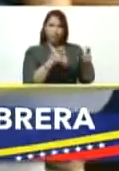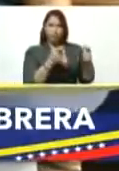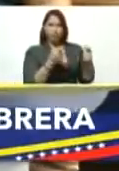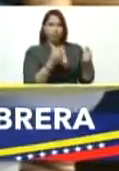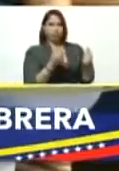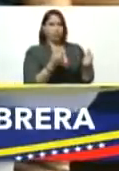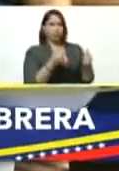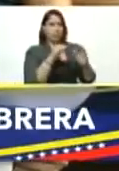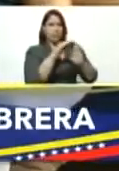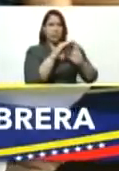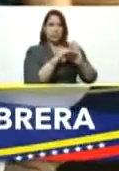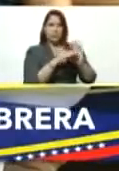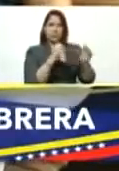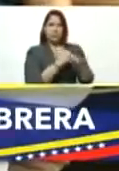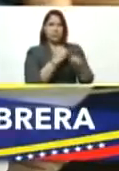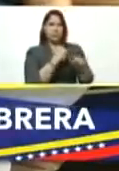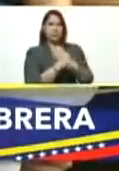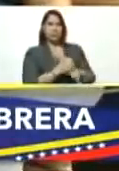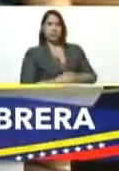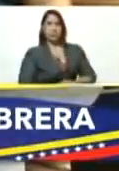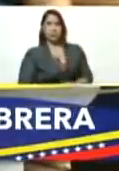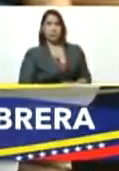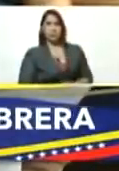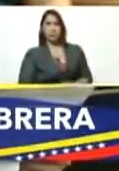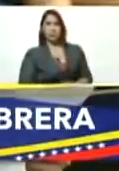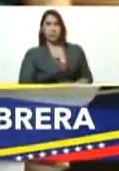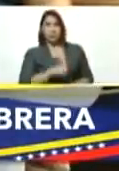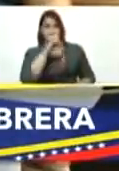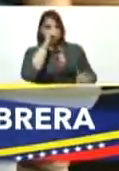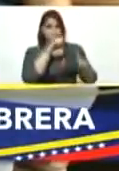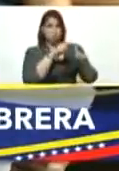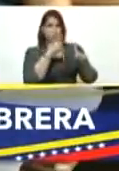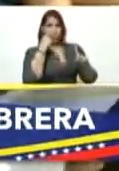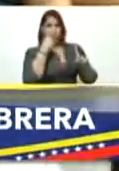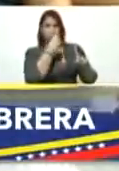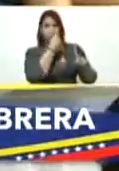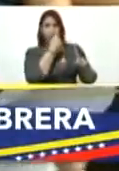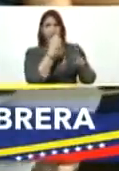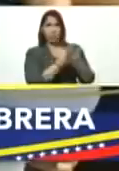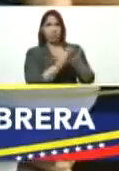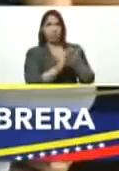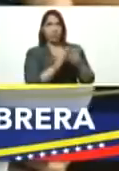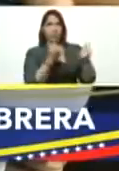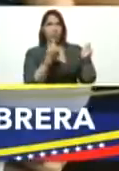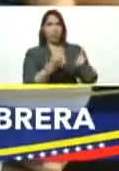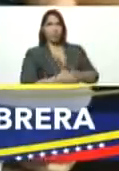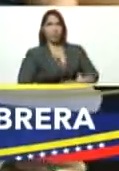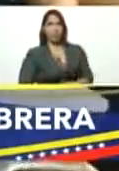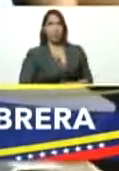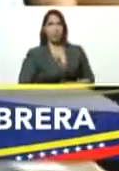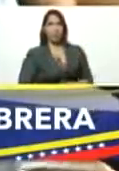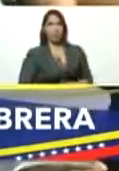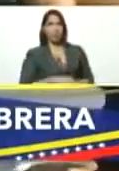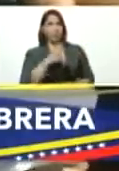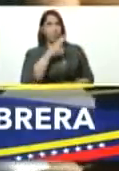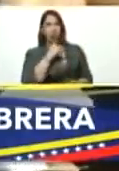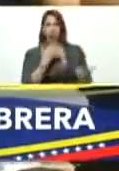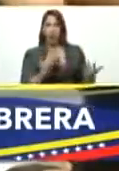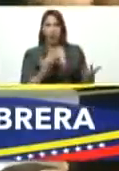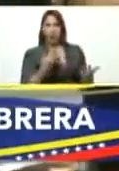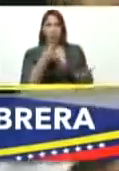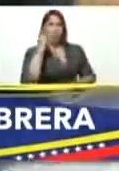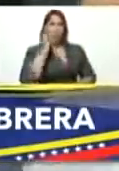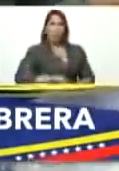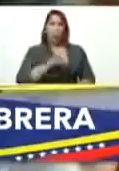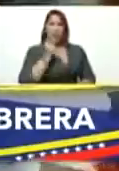las condiciones de trabajo desde el punto de vista económico no son la más adecuada que los jubilados